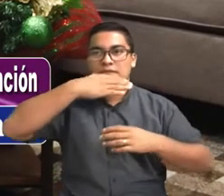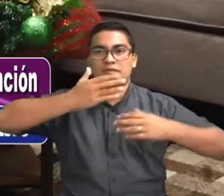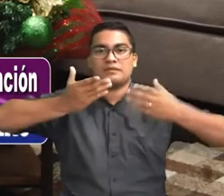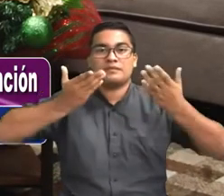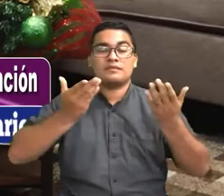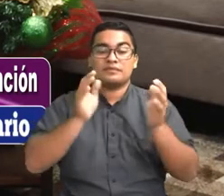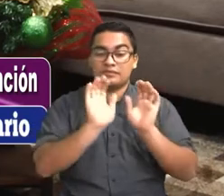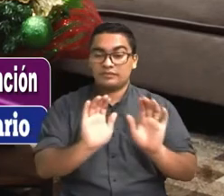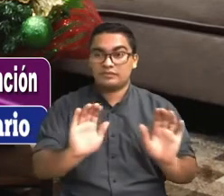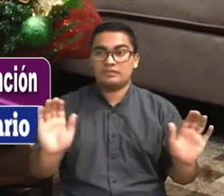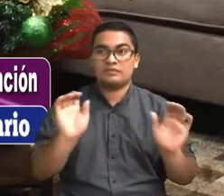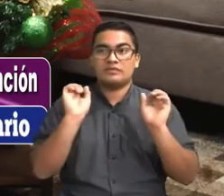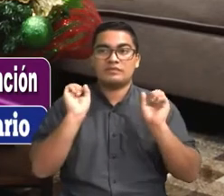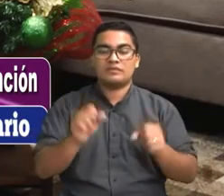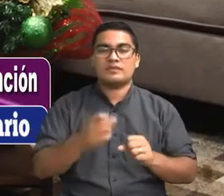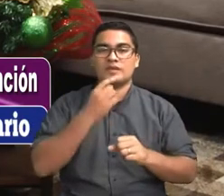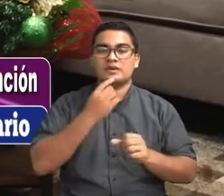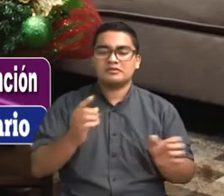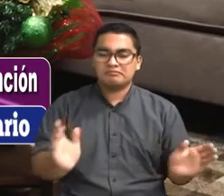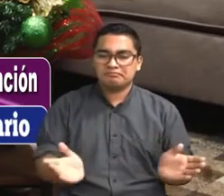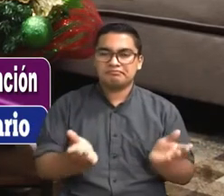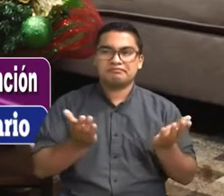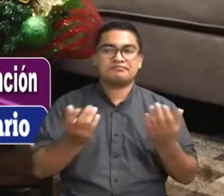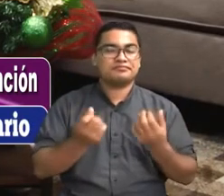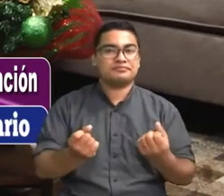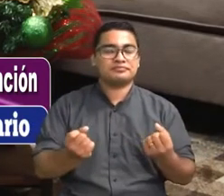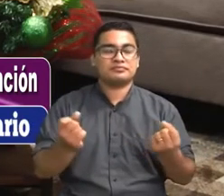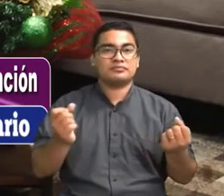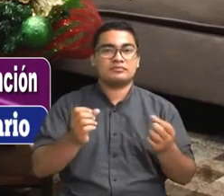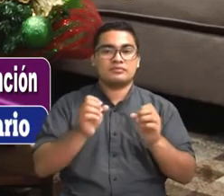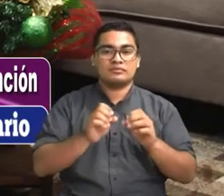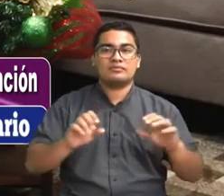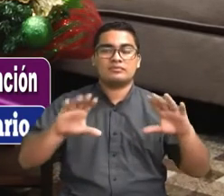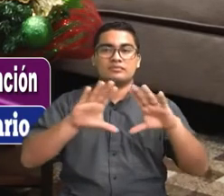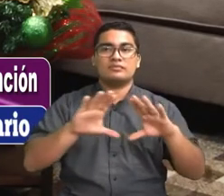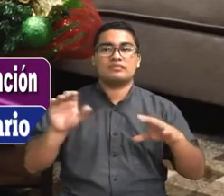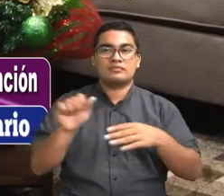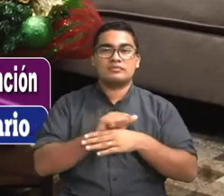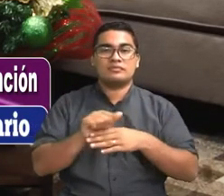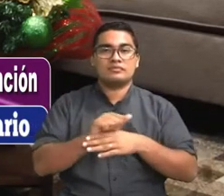la niñez, para seguir fortaleciendo esta convención desde